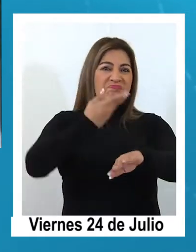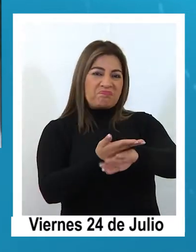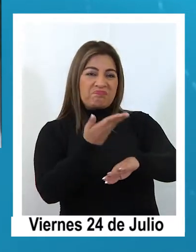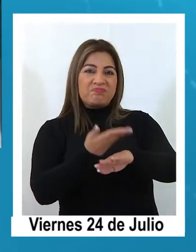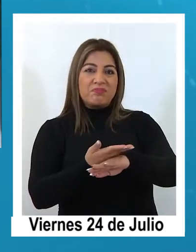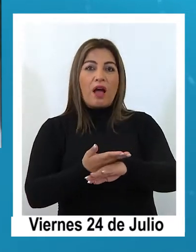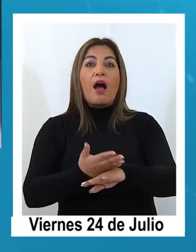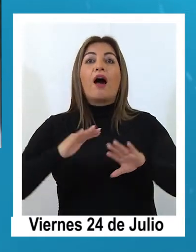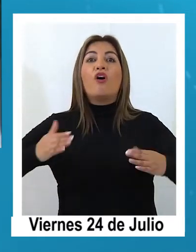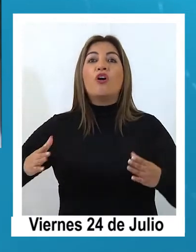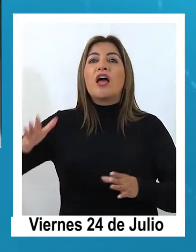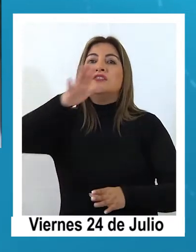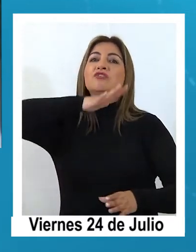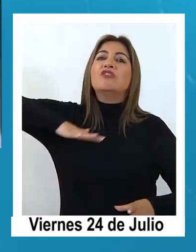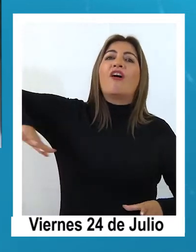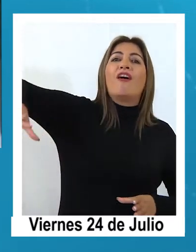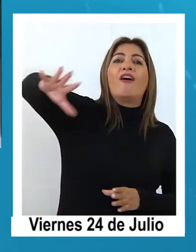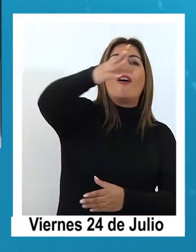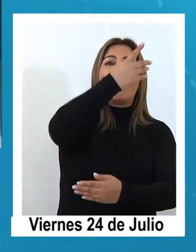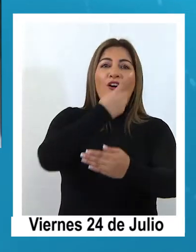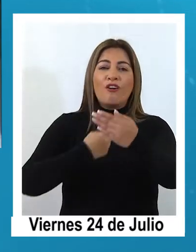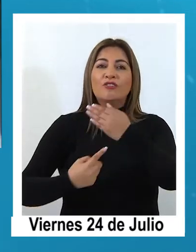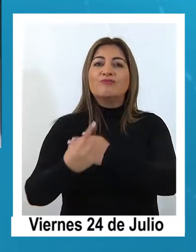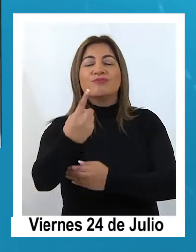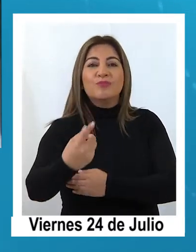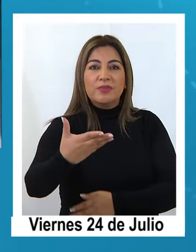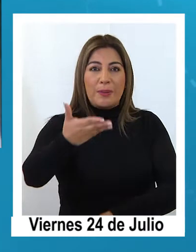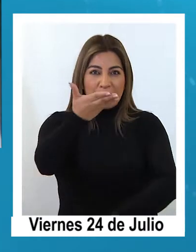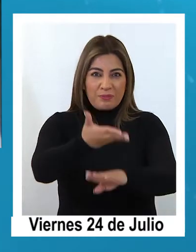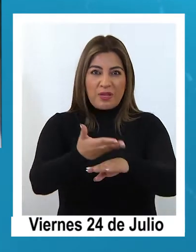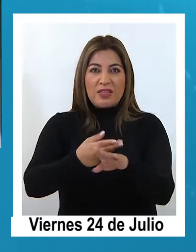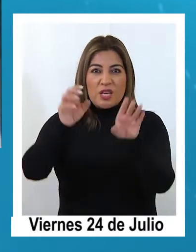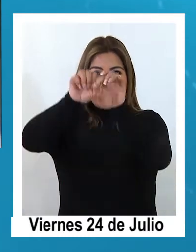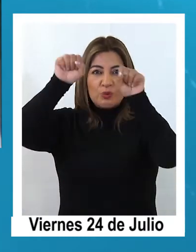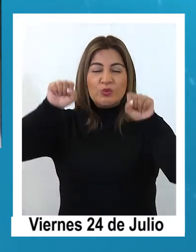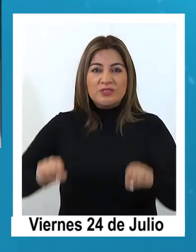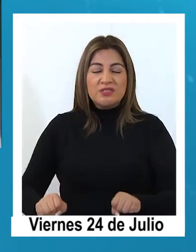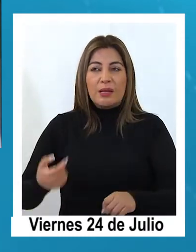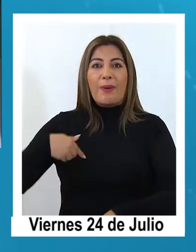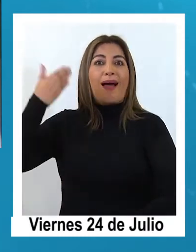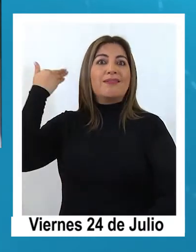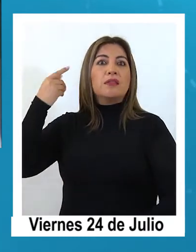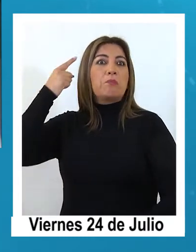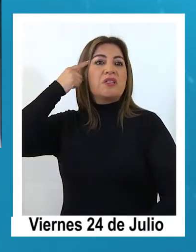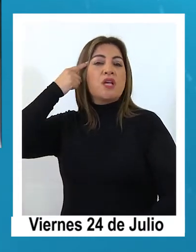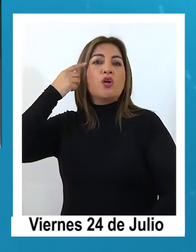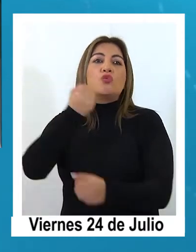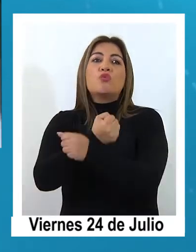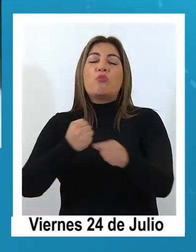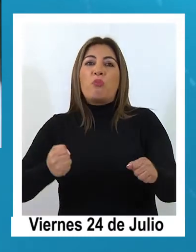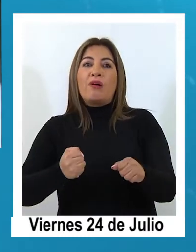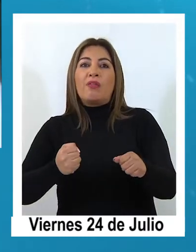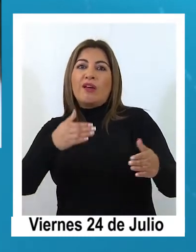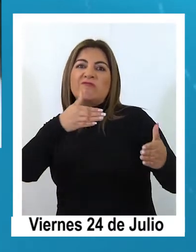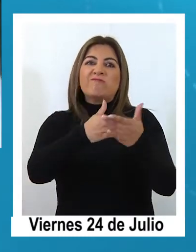que en la unión y en las demandas se puede transformar un sistema que parecía impenetrable.